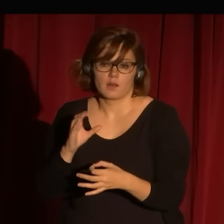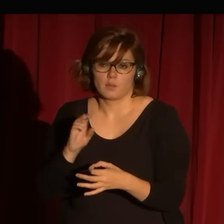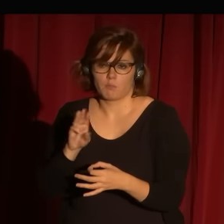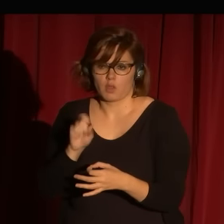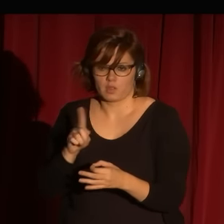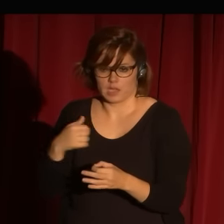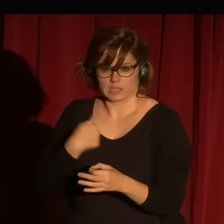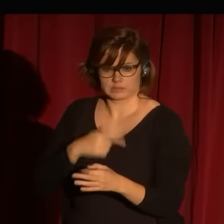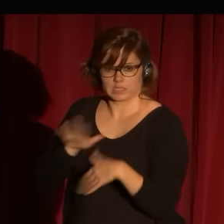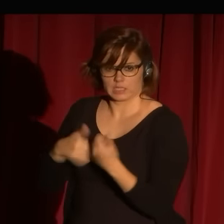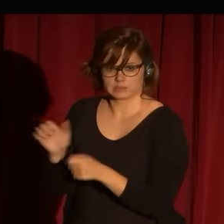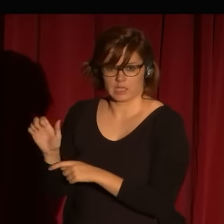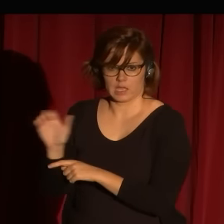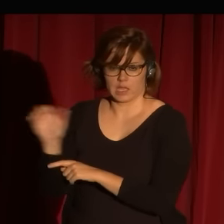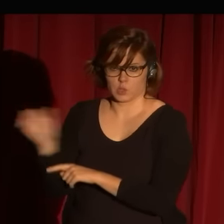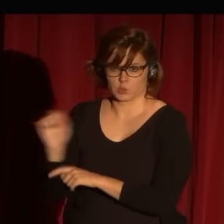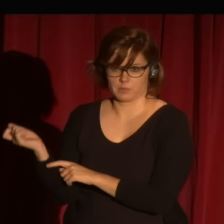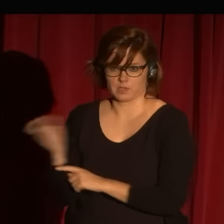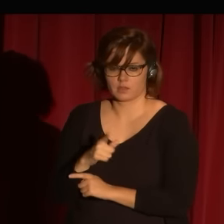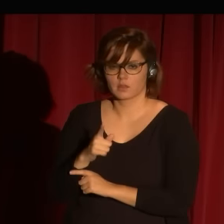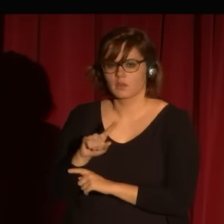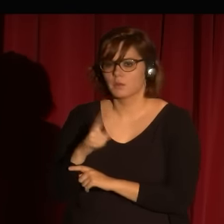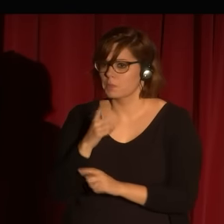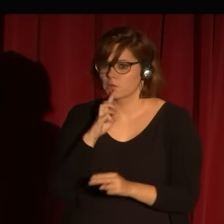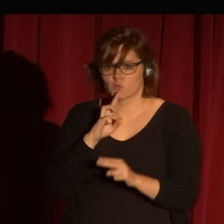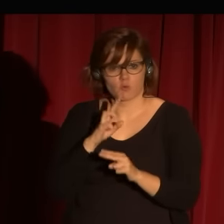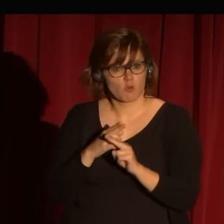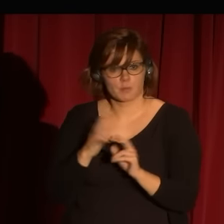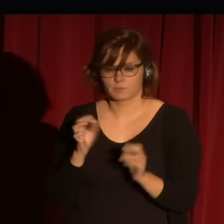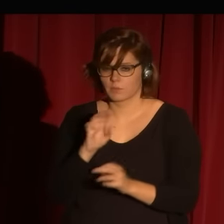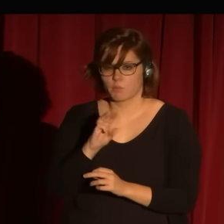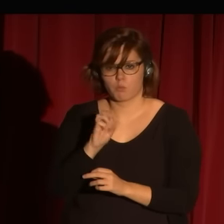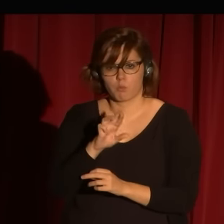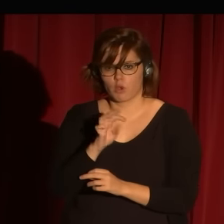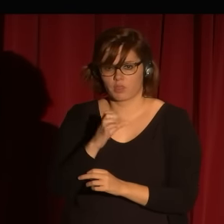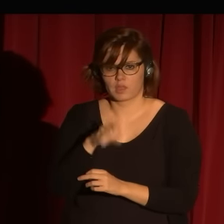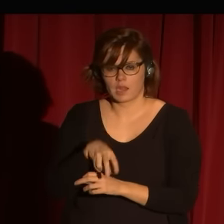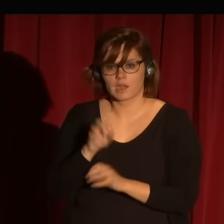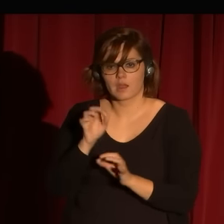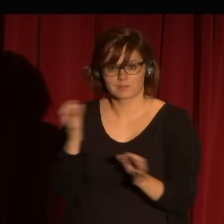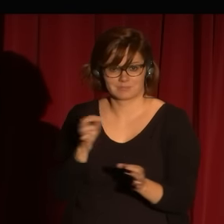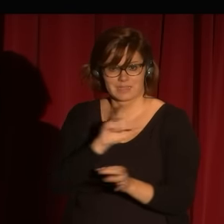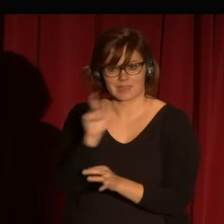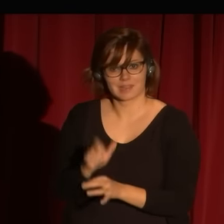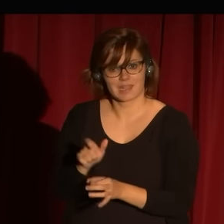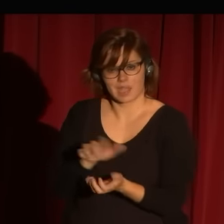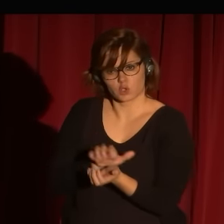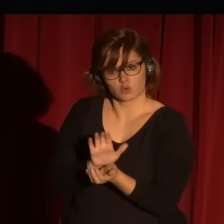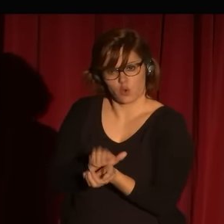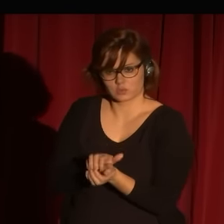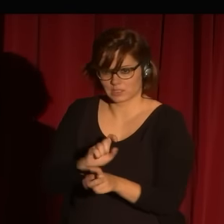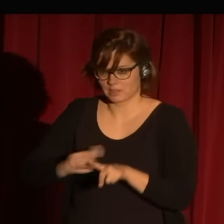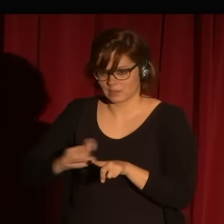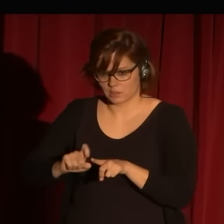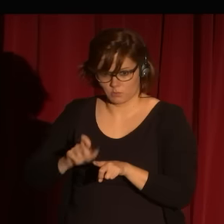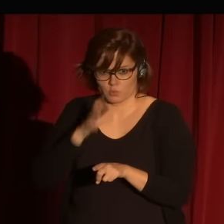a Europa el primer nombre que recibe es el de porcelana que es el nombre que en Italia se le da a un tipo de concha y eso es así porque la porcelana